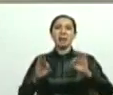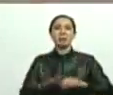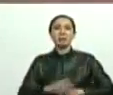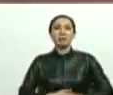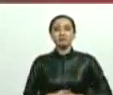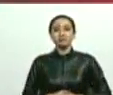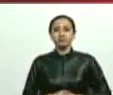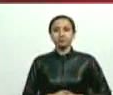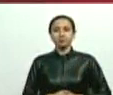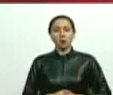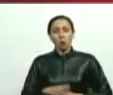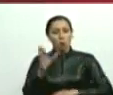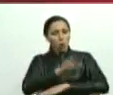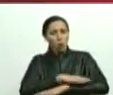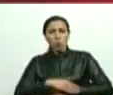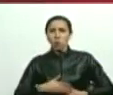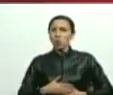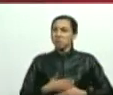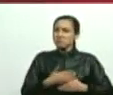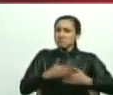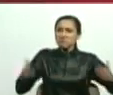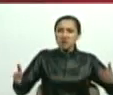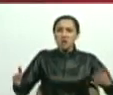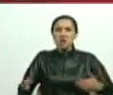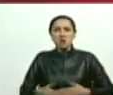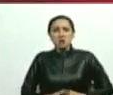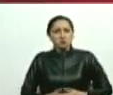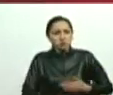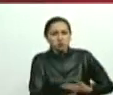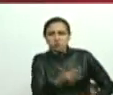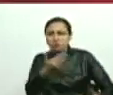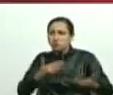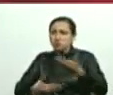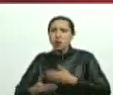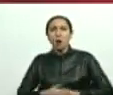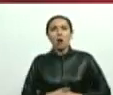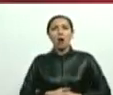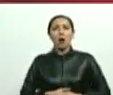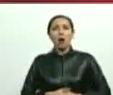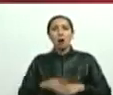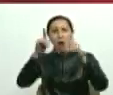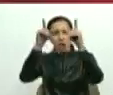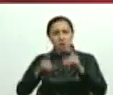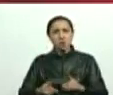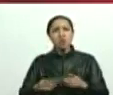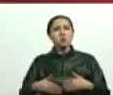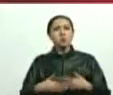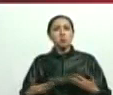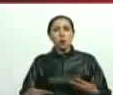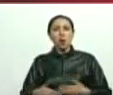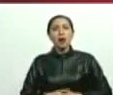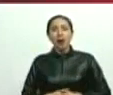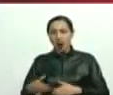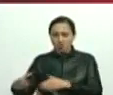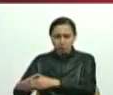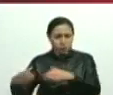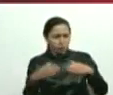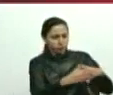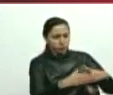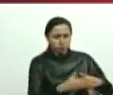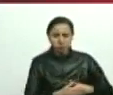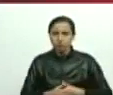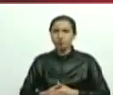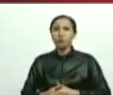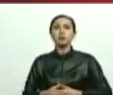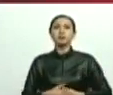No son capaces de abrir las compuertas para darle el poder de decisión a las bases de los partidos de la derecha,